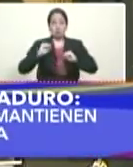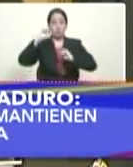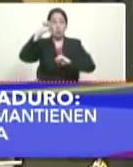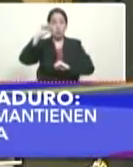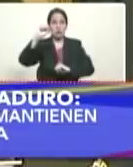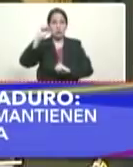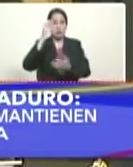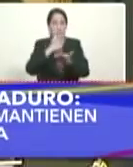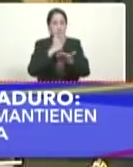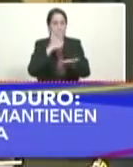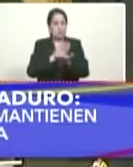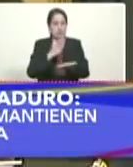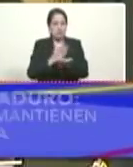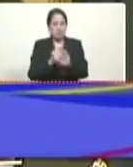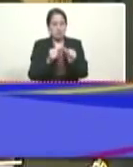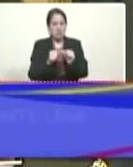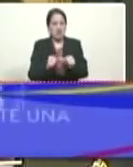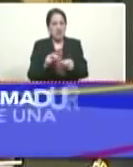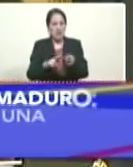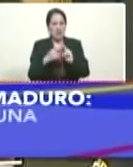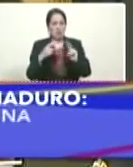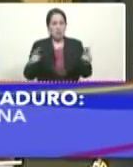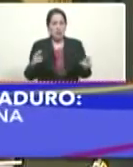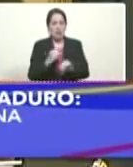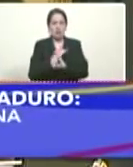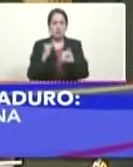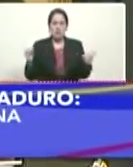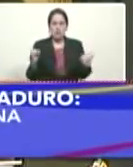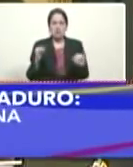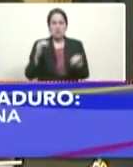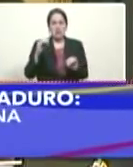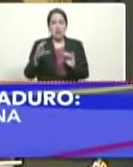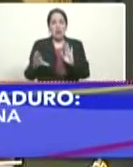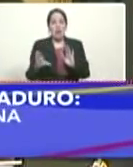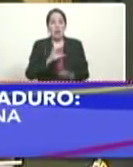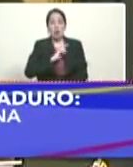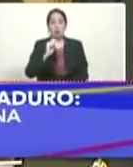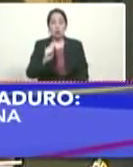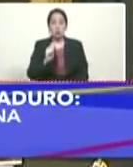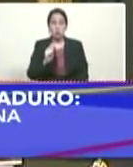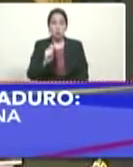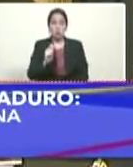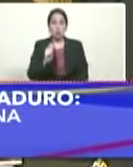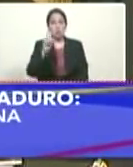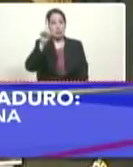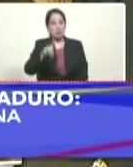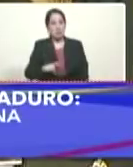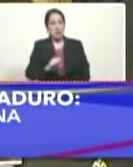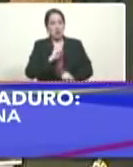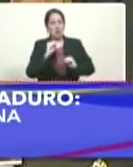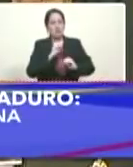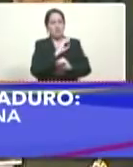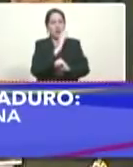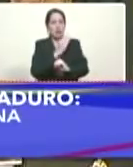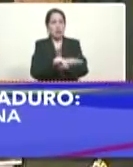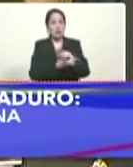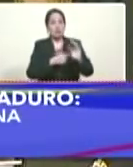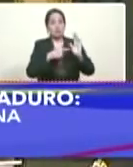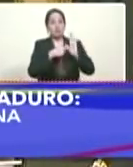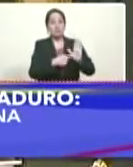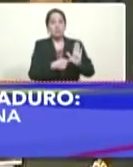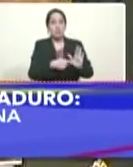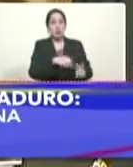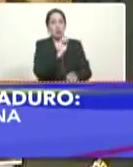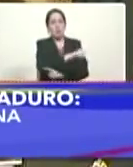para mantener la paz la democracia la independencia y la constitución y para salir más fuerte como hemos salido de esta